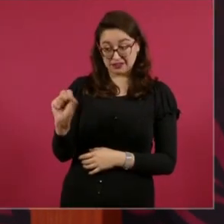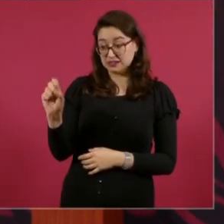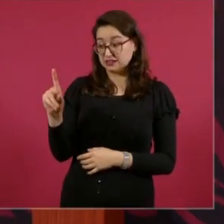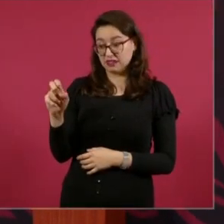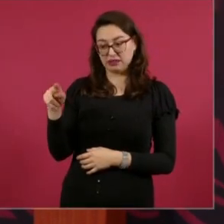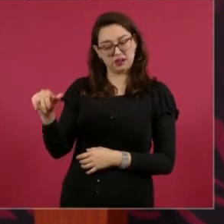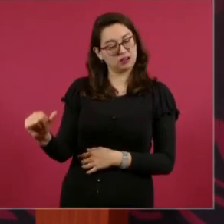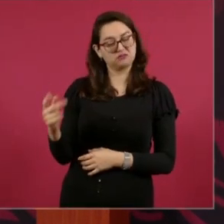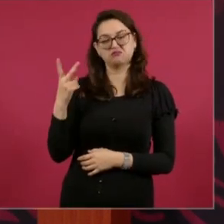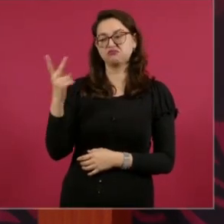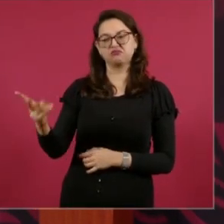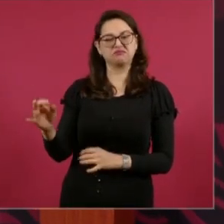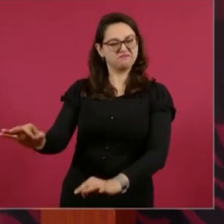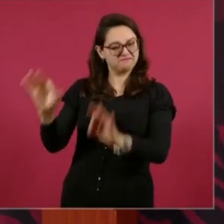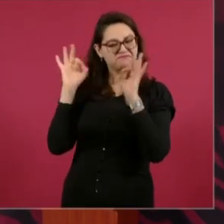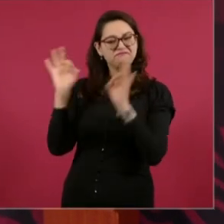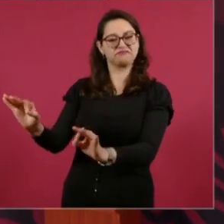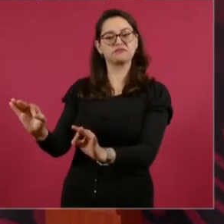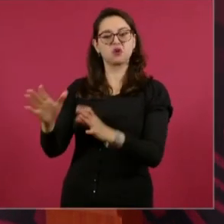la confianza.